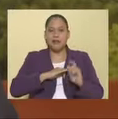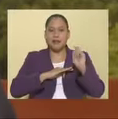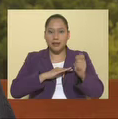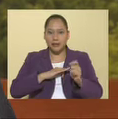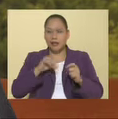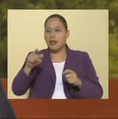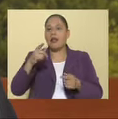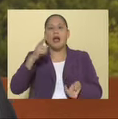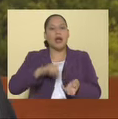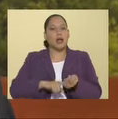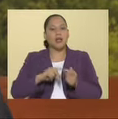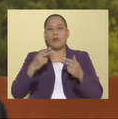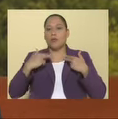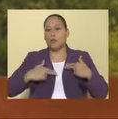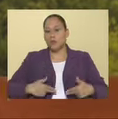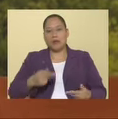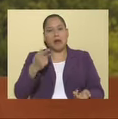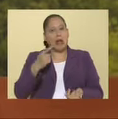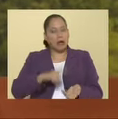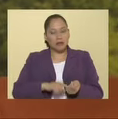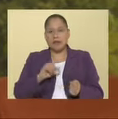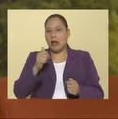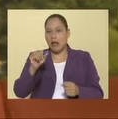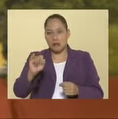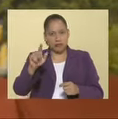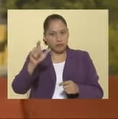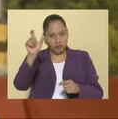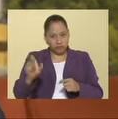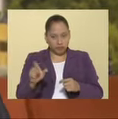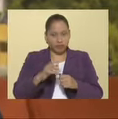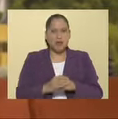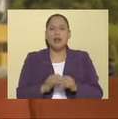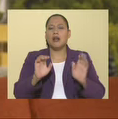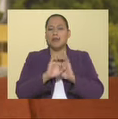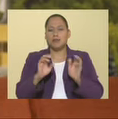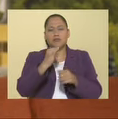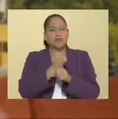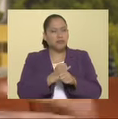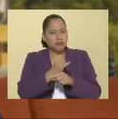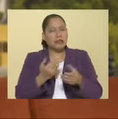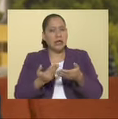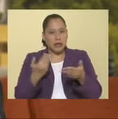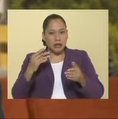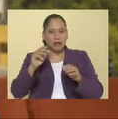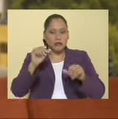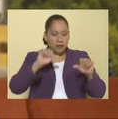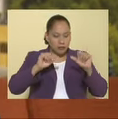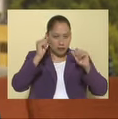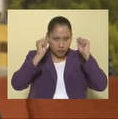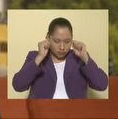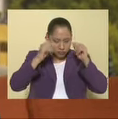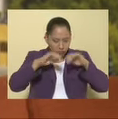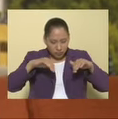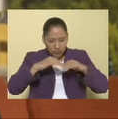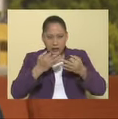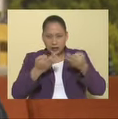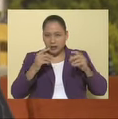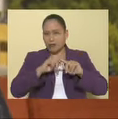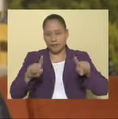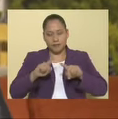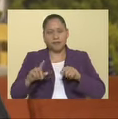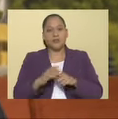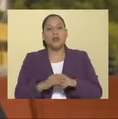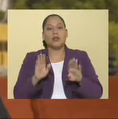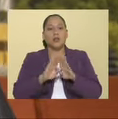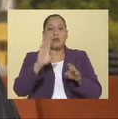del hombre. La felicidad, ¿cómo lo sabemos? Bueno, se hacen muchos estudios en antropología, en medicina y demás, se hacen estudios